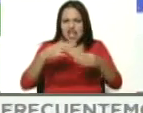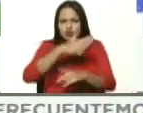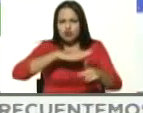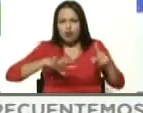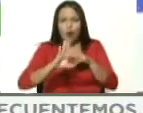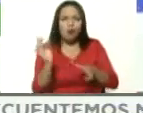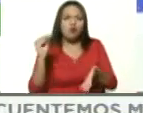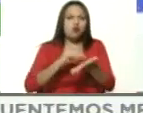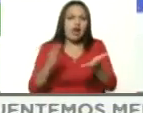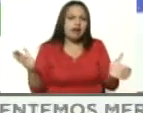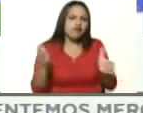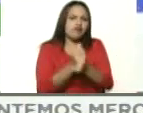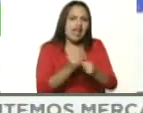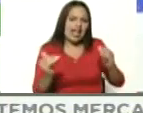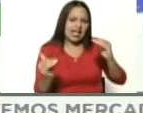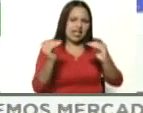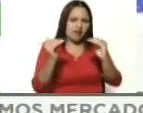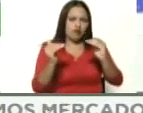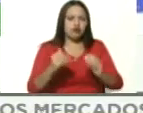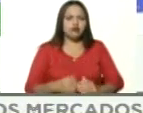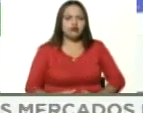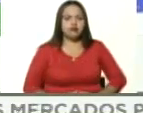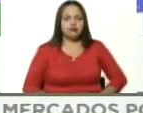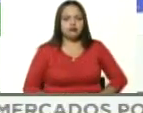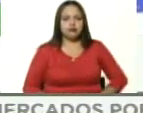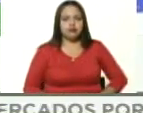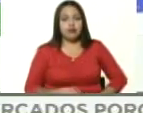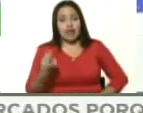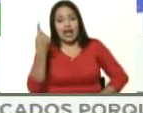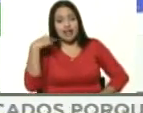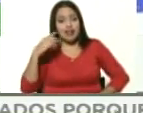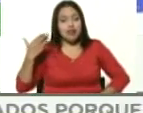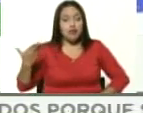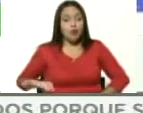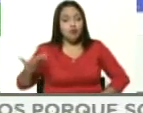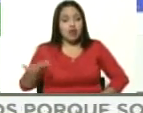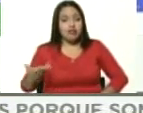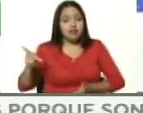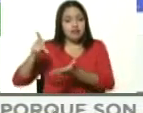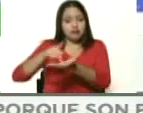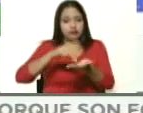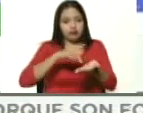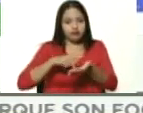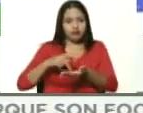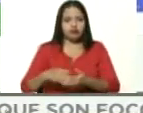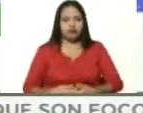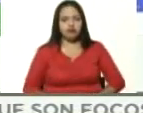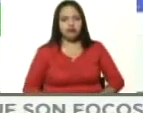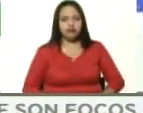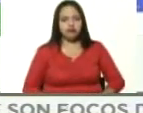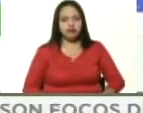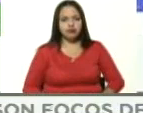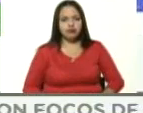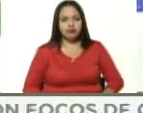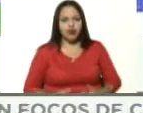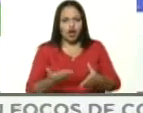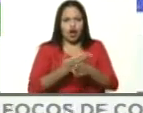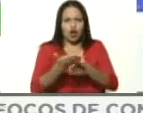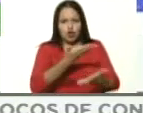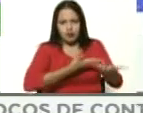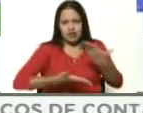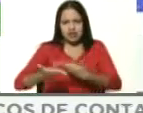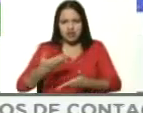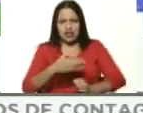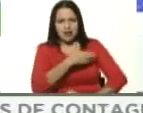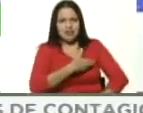nuevamente sus equilibrios. Ayer hubo importantes intervenciones. Compartimos con el